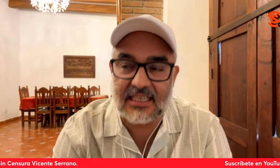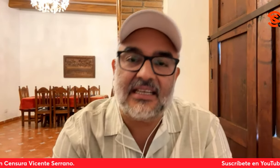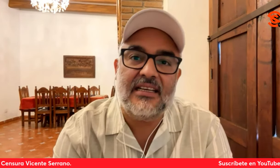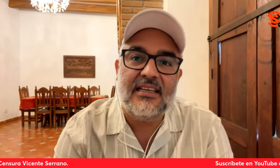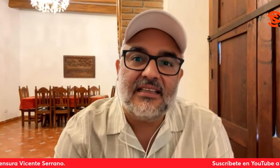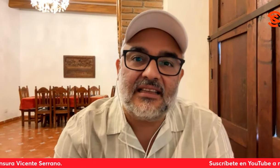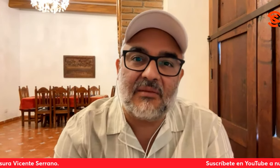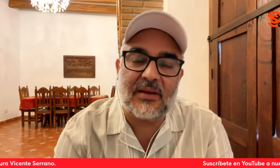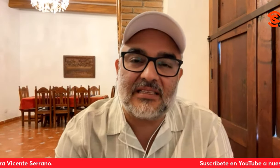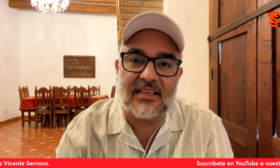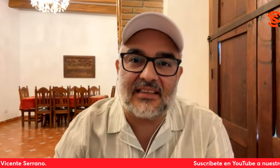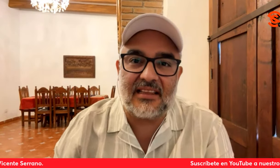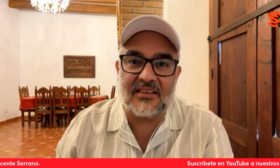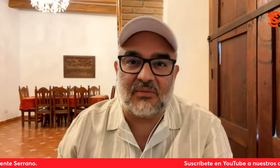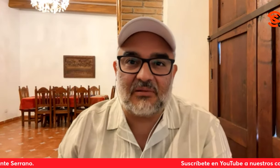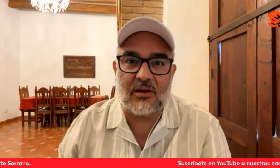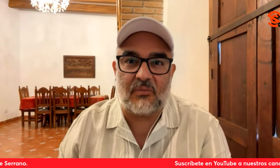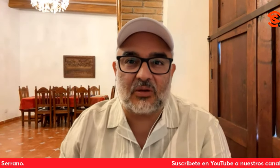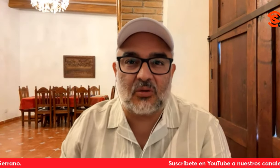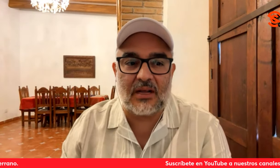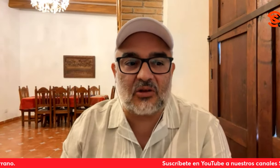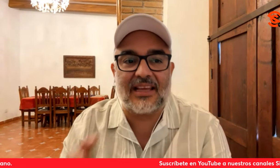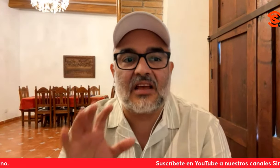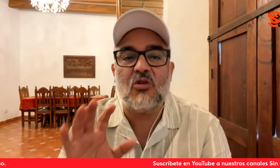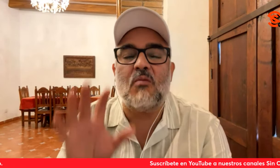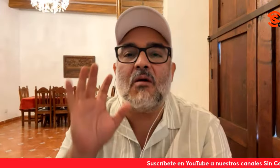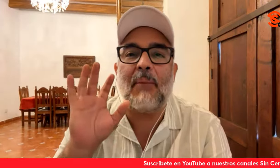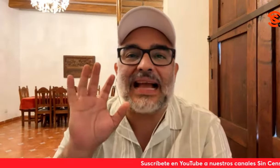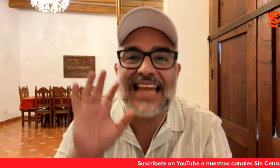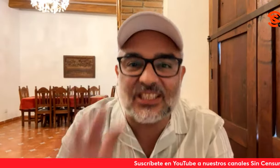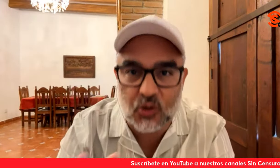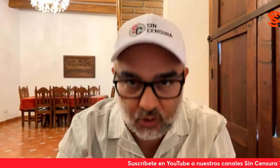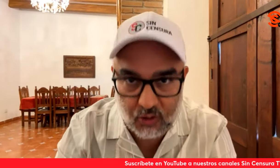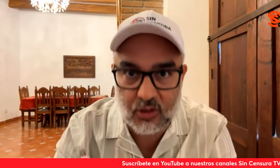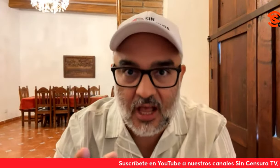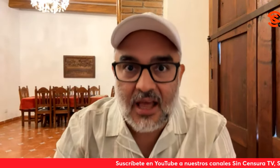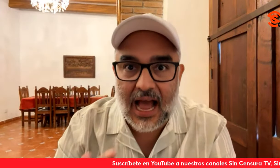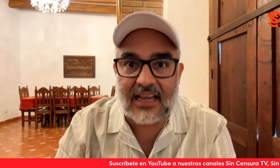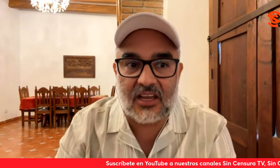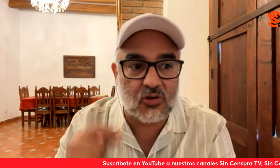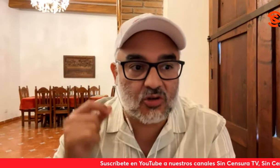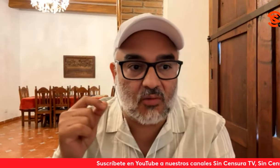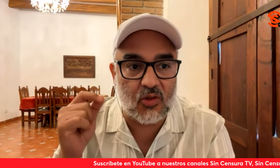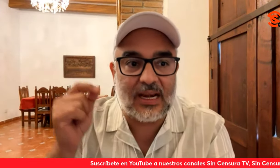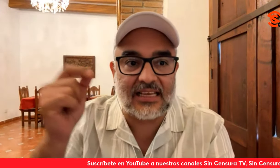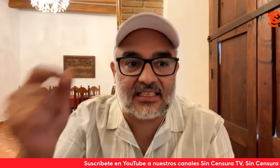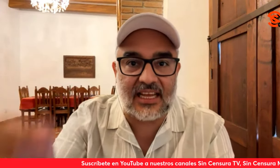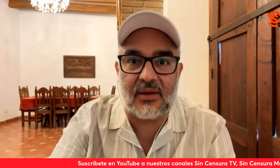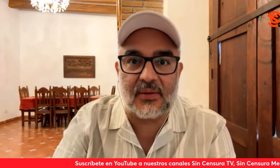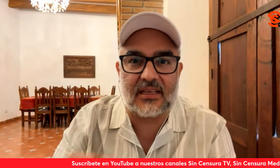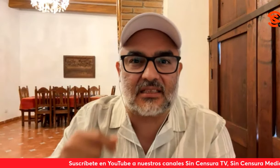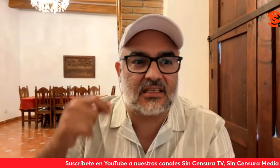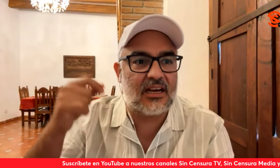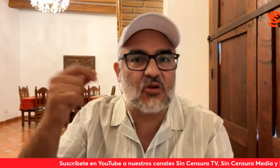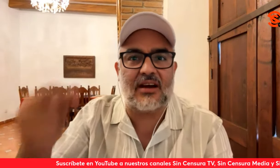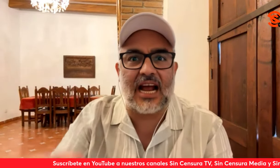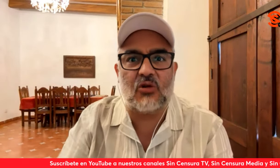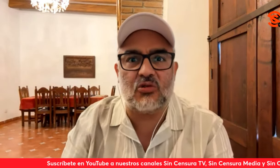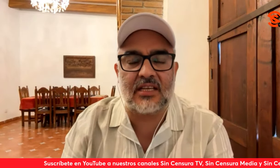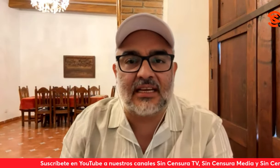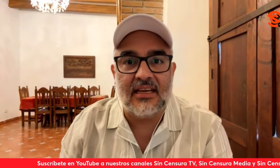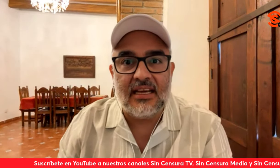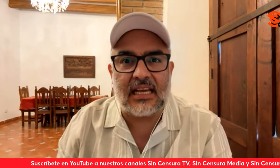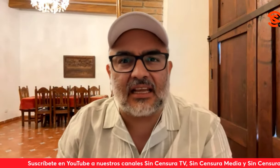CBS del presidente Andrés Manuel López Obrador Quedaron como payasos aquellos como dolia Estévez León